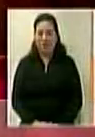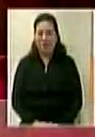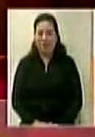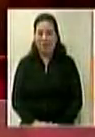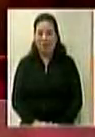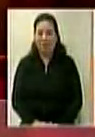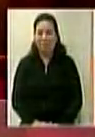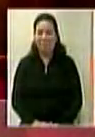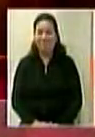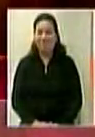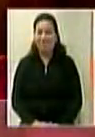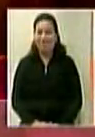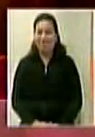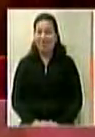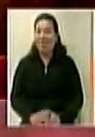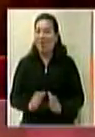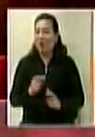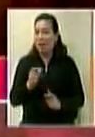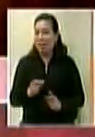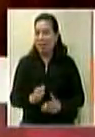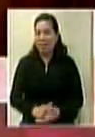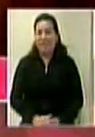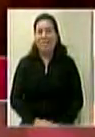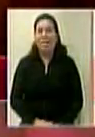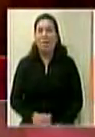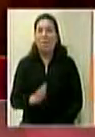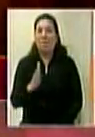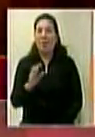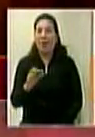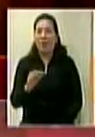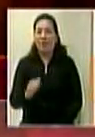Bien, señor congresista Néstor Walki,